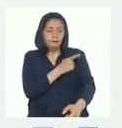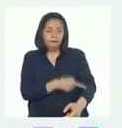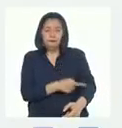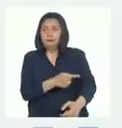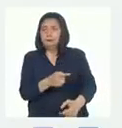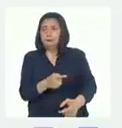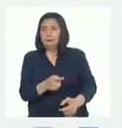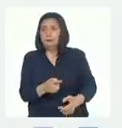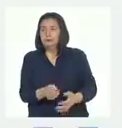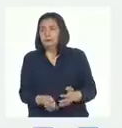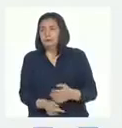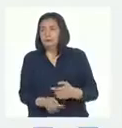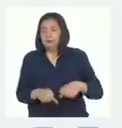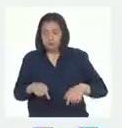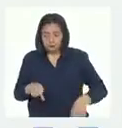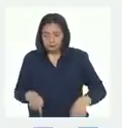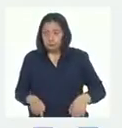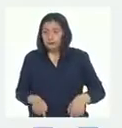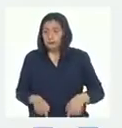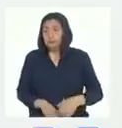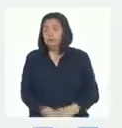codo, mano, muslos,